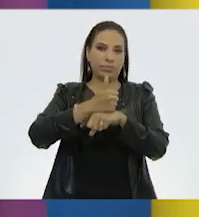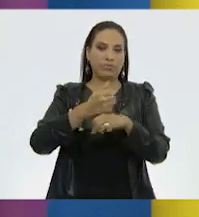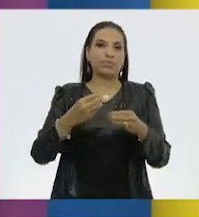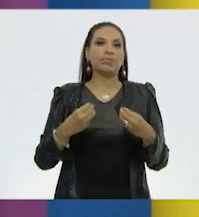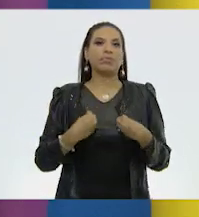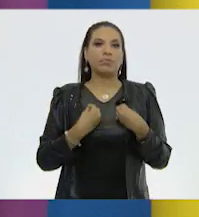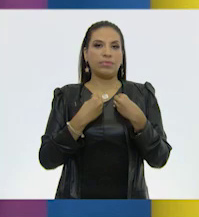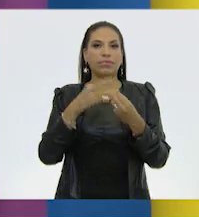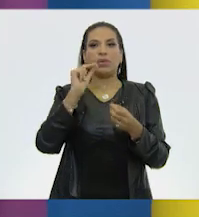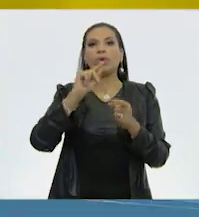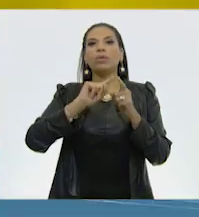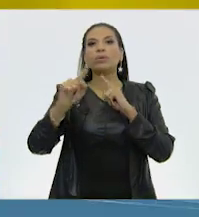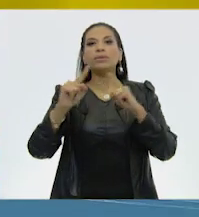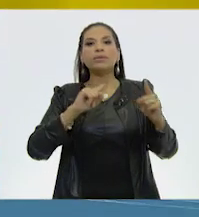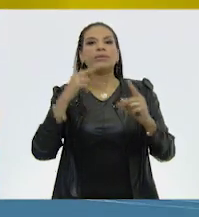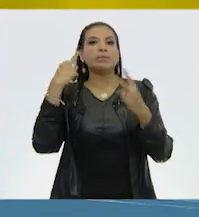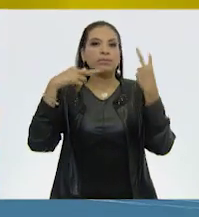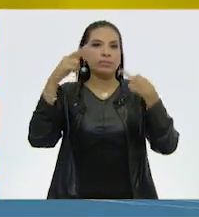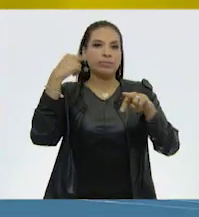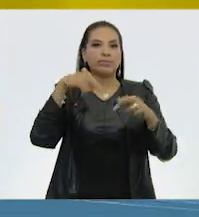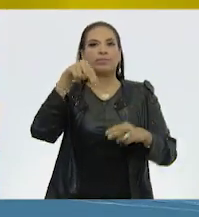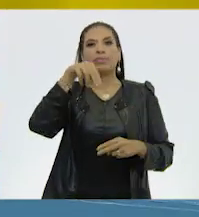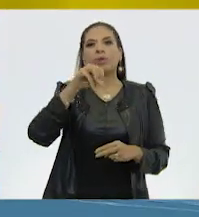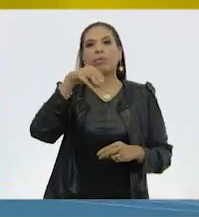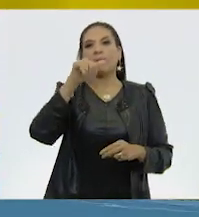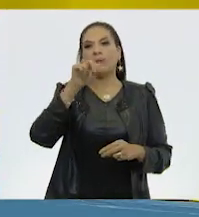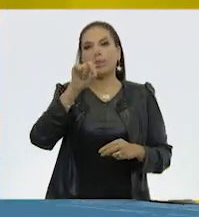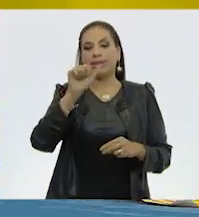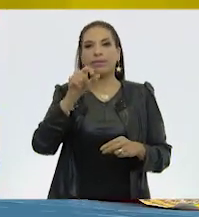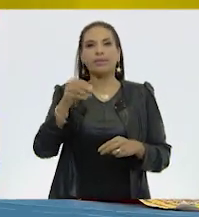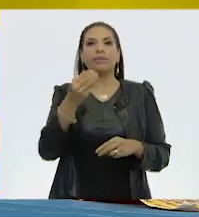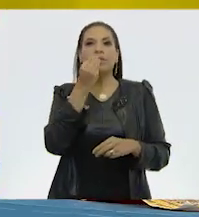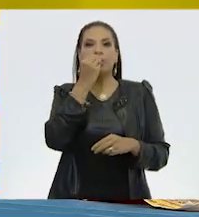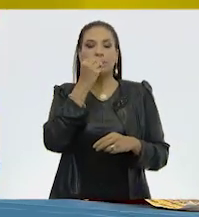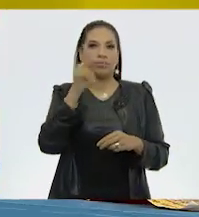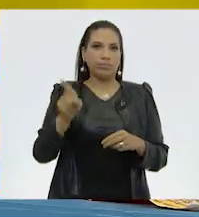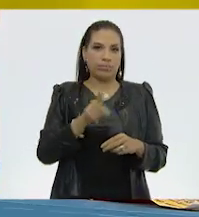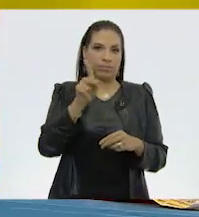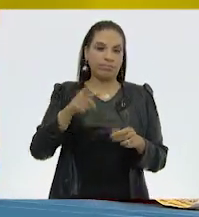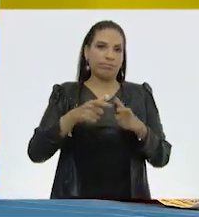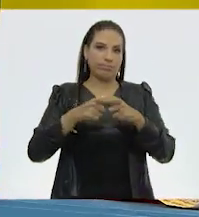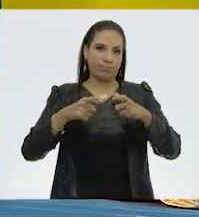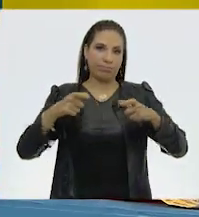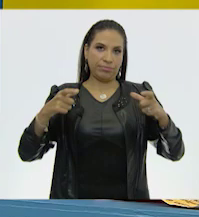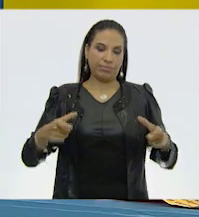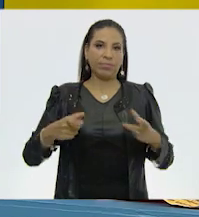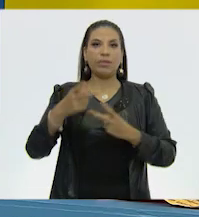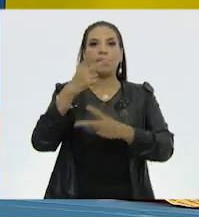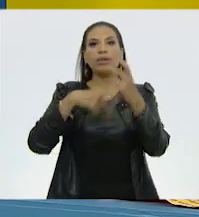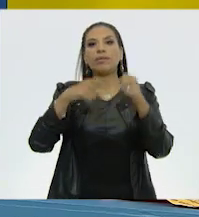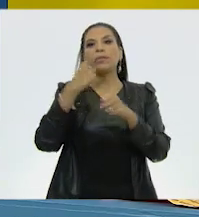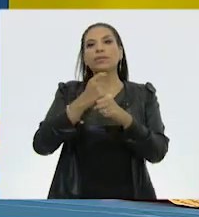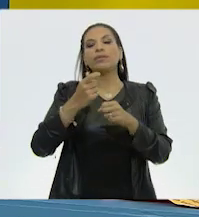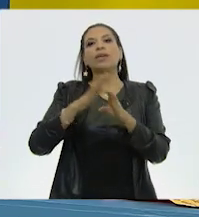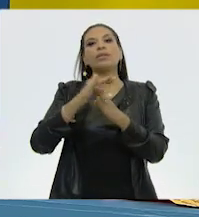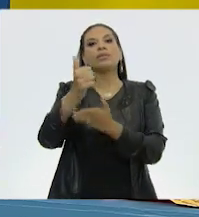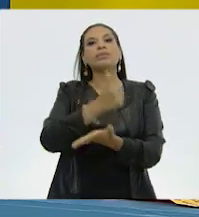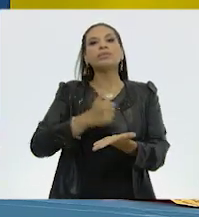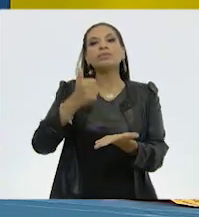dejaran de ser nómadas. Así es. La comida permite que los pueblos crezcan y surjan las primeras